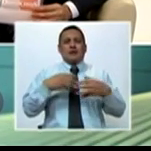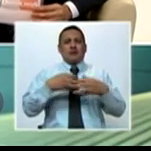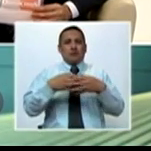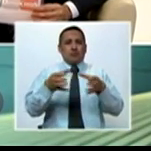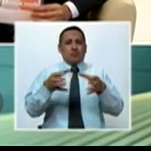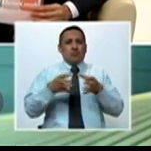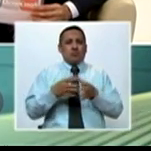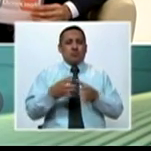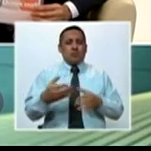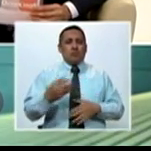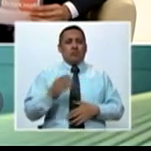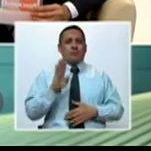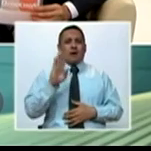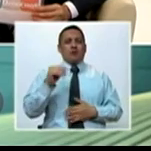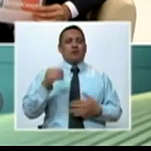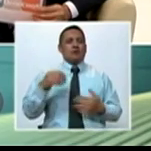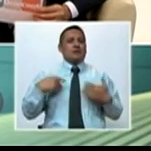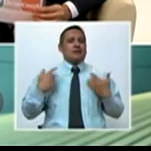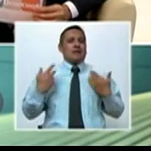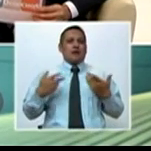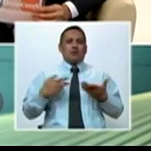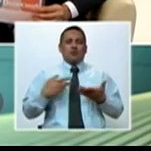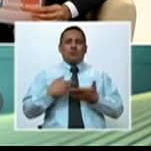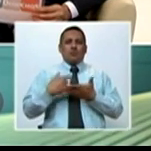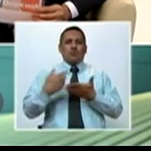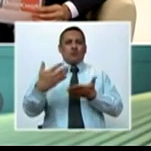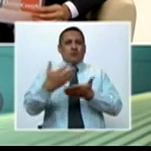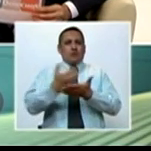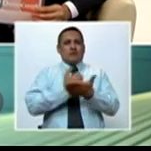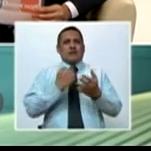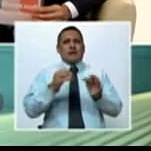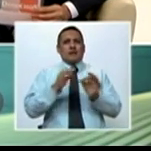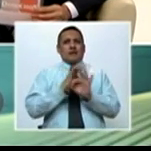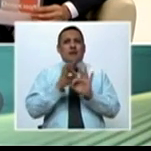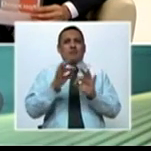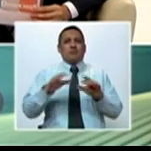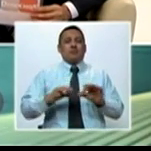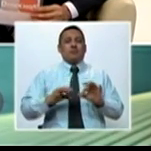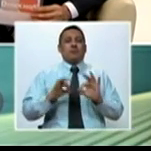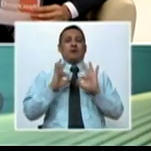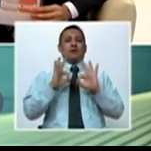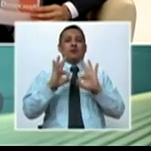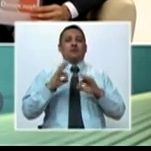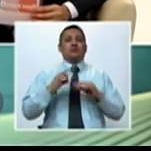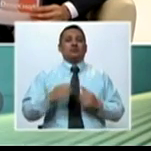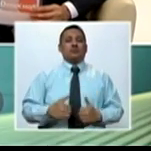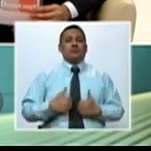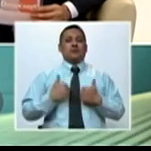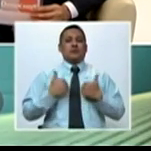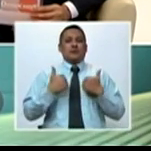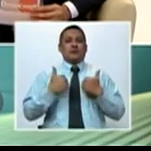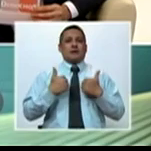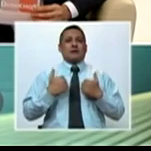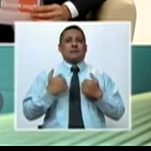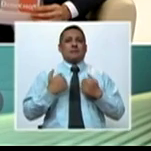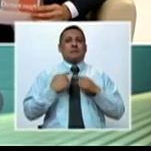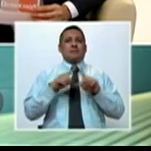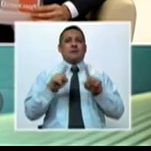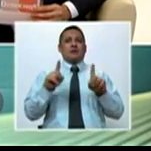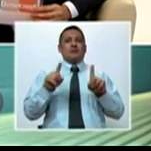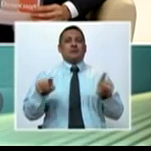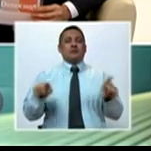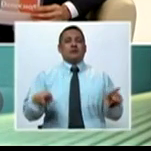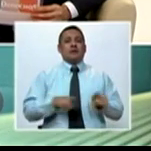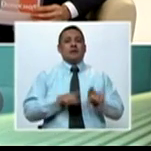se está poniendo en riesgo su propia subsistencia. Pero, ¿qué pasa si gana más de